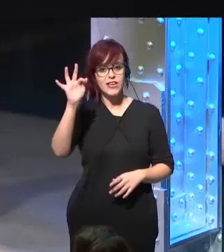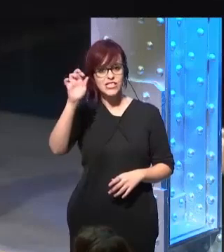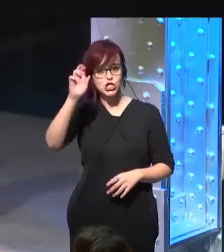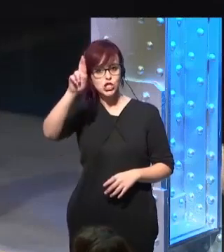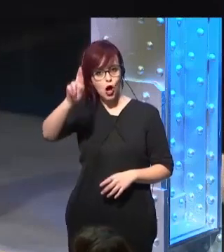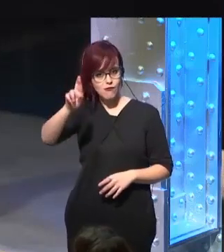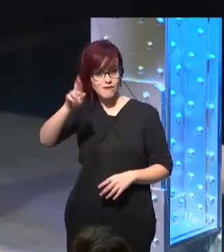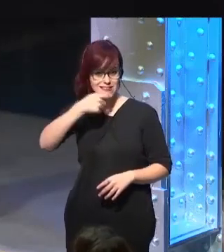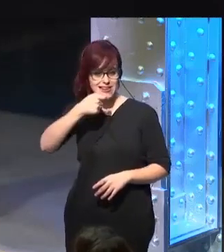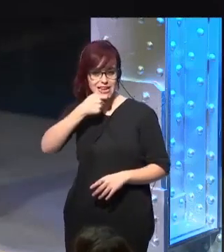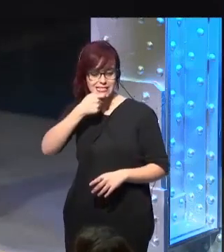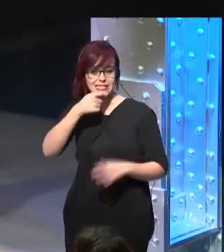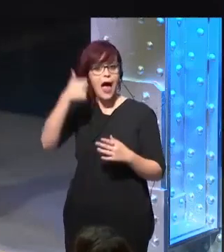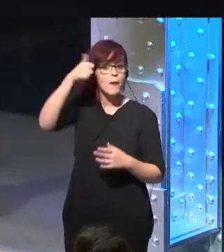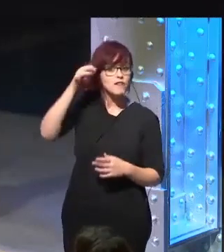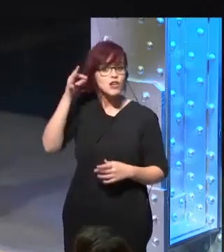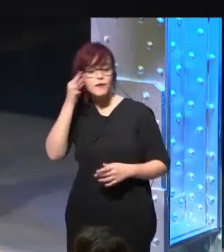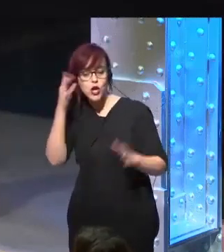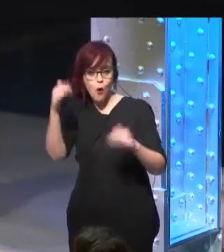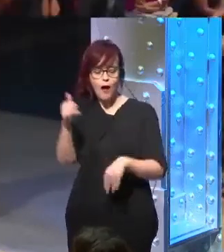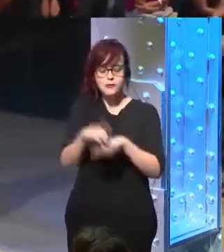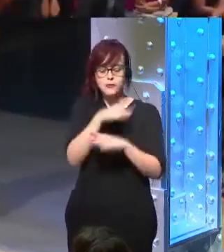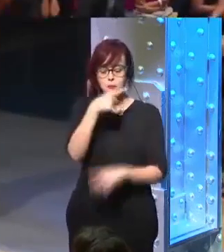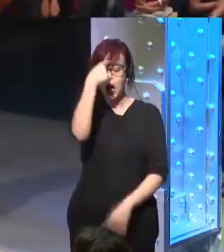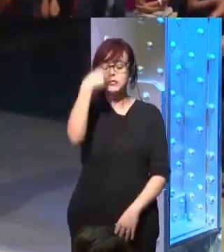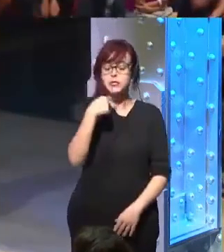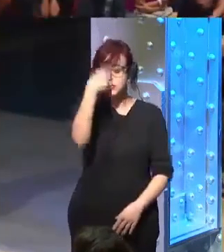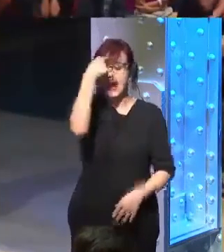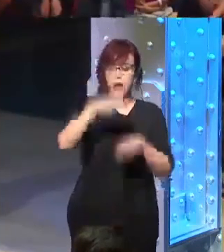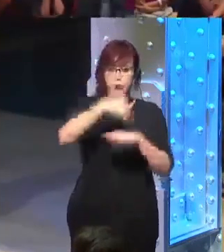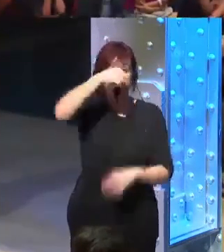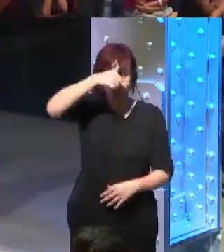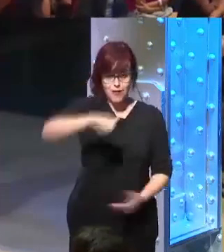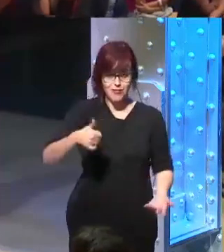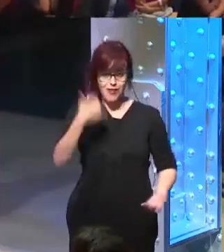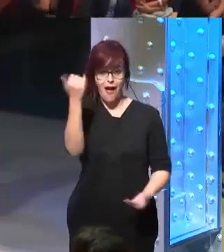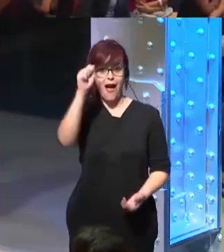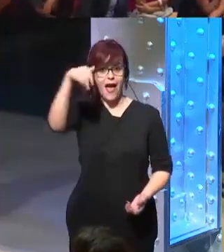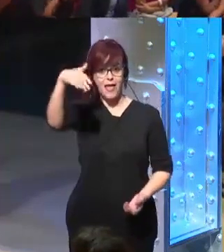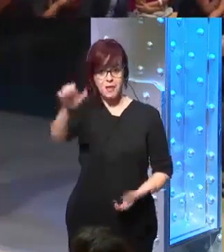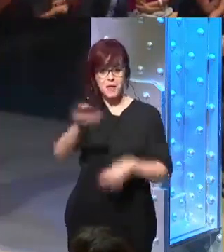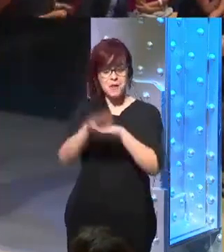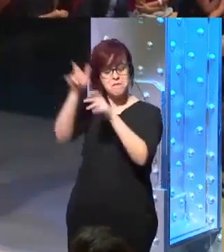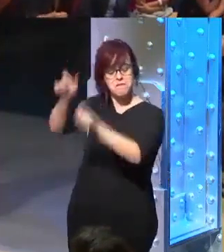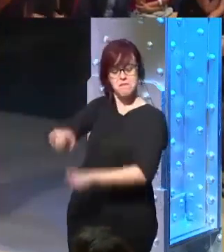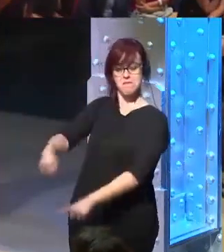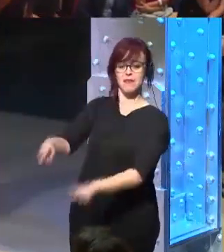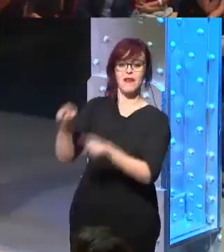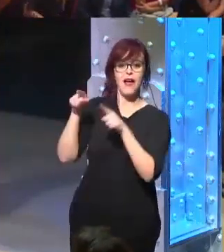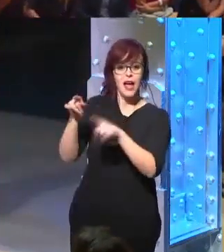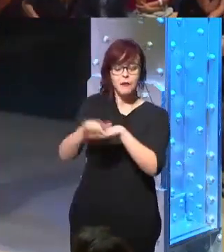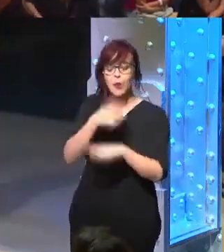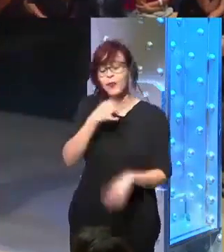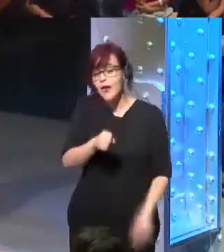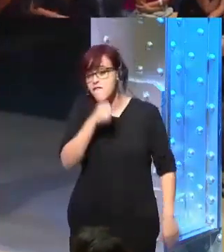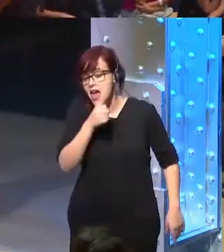hombre, y cierro los ojos y veo Jaime, no veo una mujer, ¿no? Y eso puede ser porque yo soy